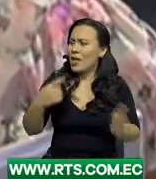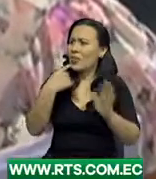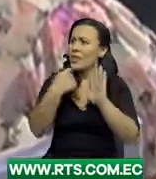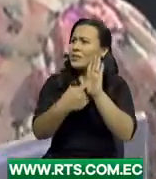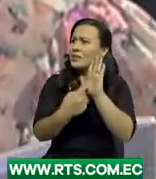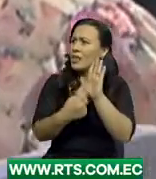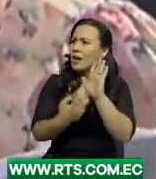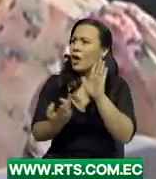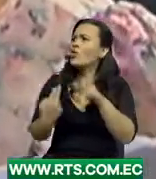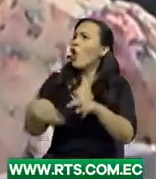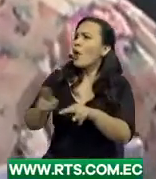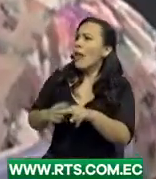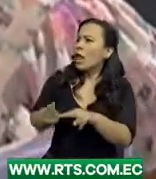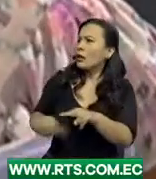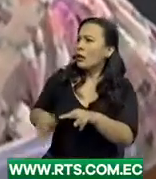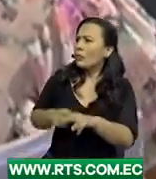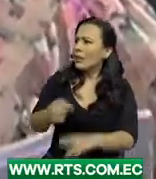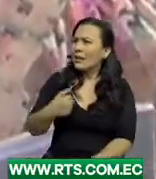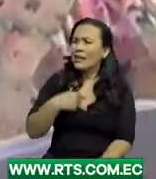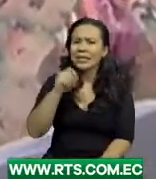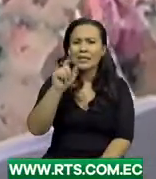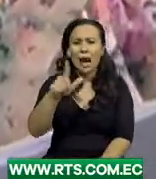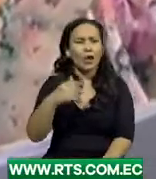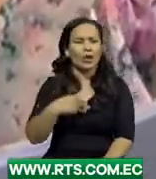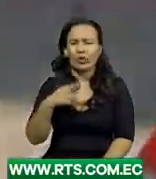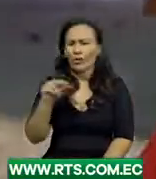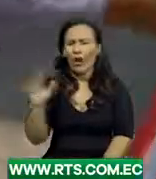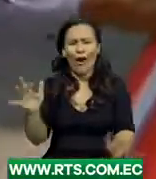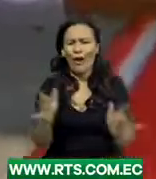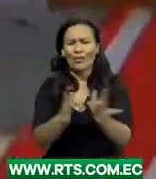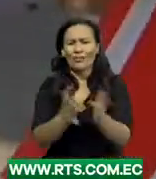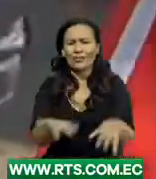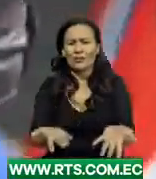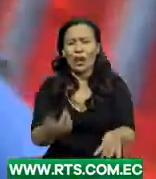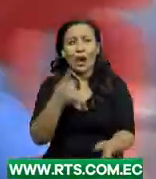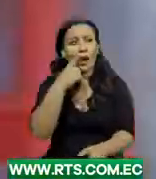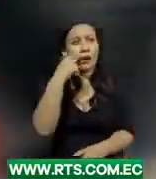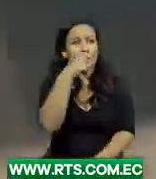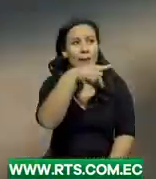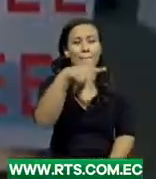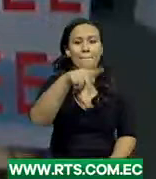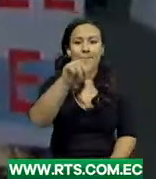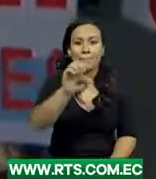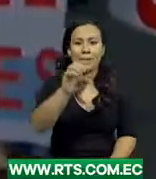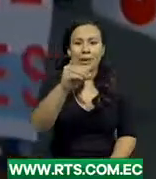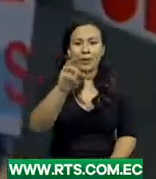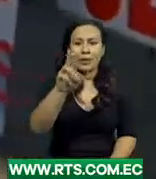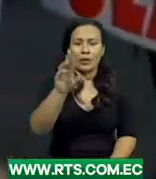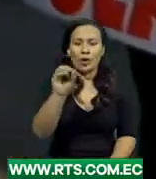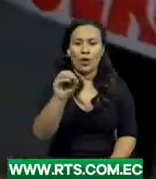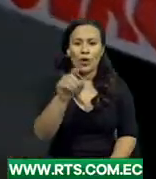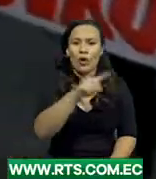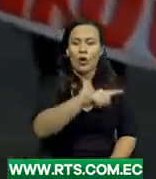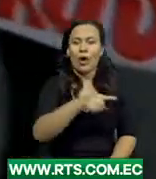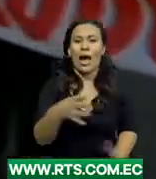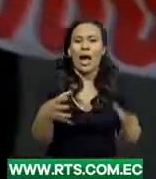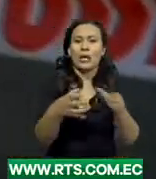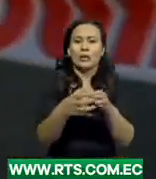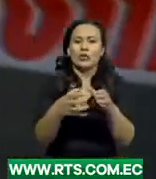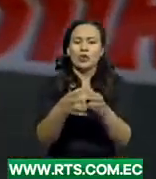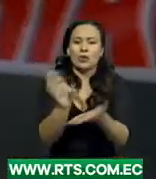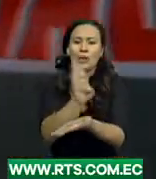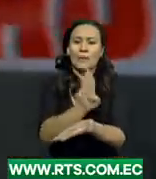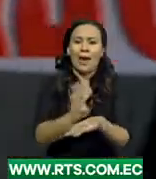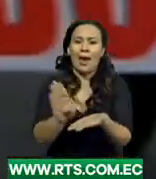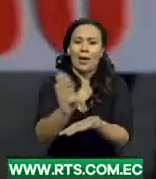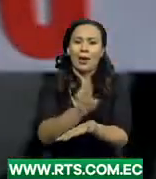está normal. Pero la lectura no coincide. Pedro Cando es dirigente de una asociación de barrios suburbanos.